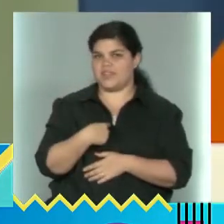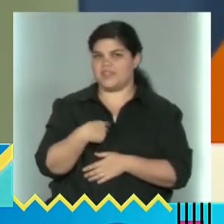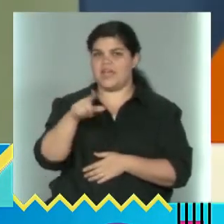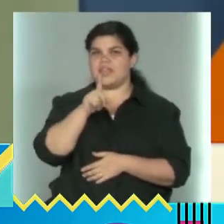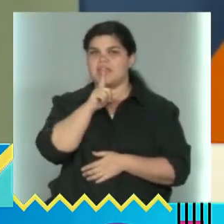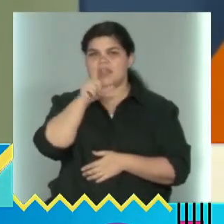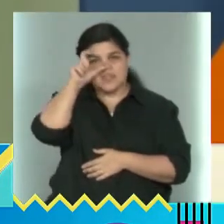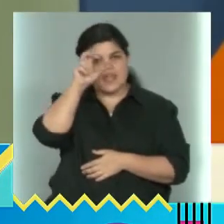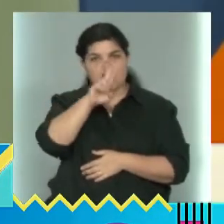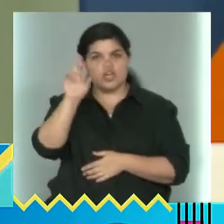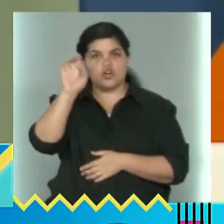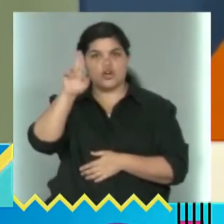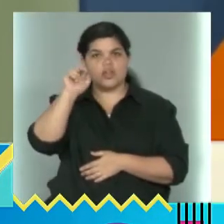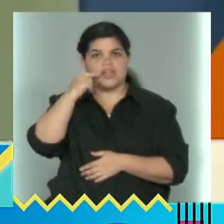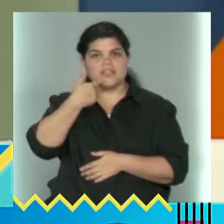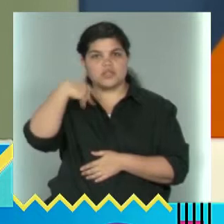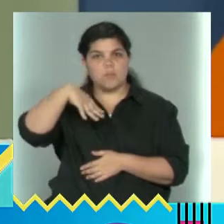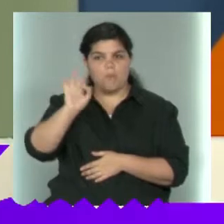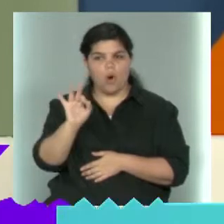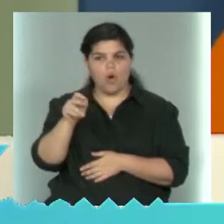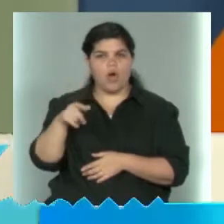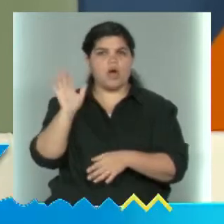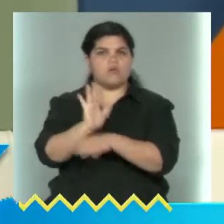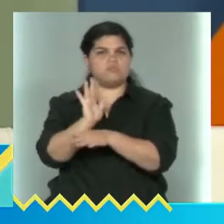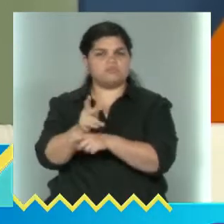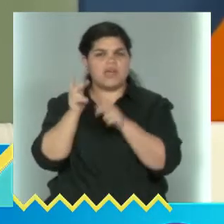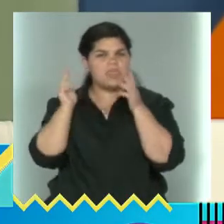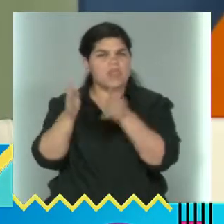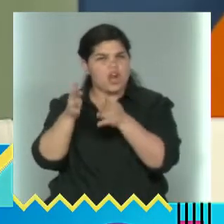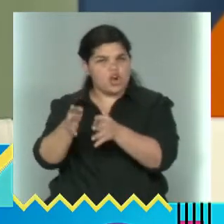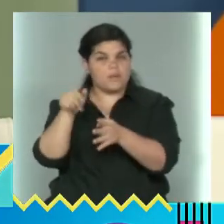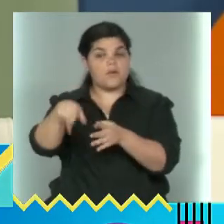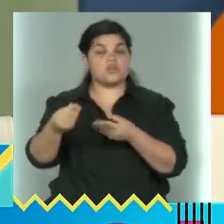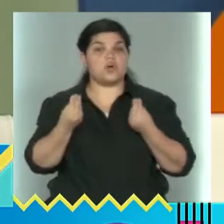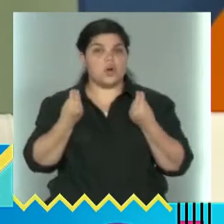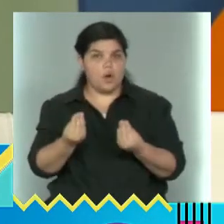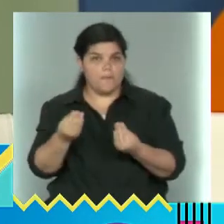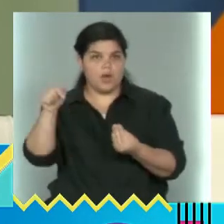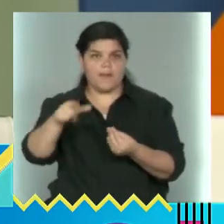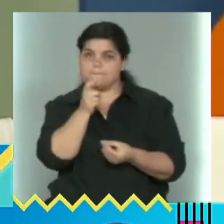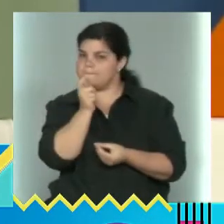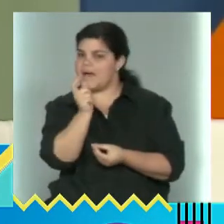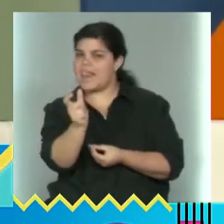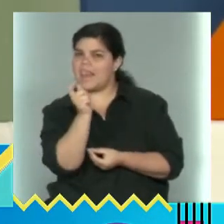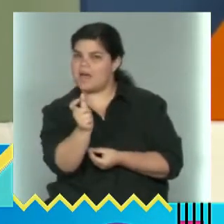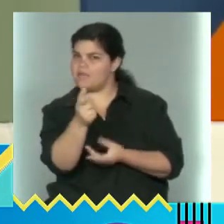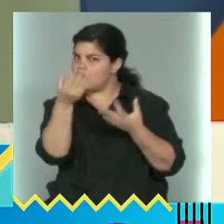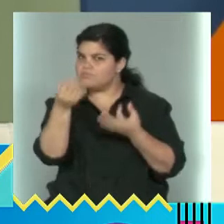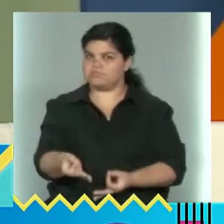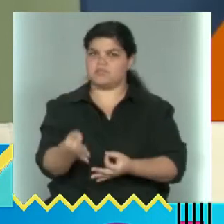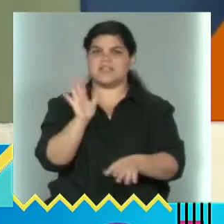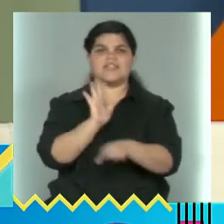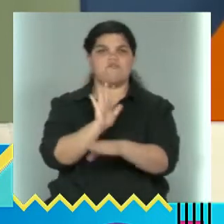que algo importante a tomar en cuenta es que lo conceptual de la palabra terrorismo, que no hay en sí